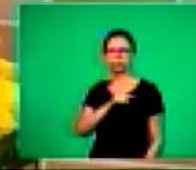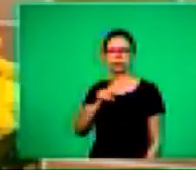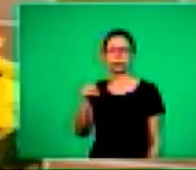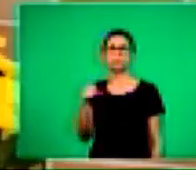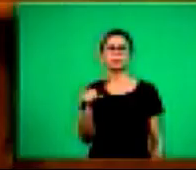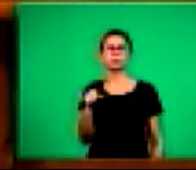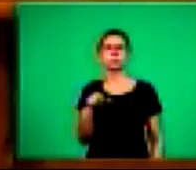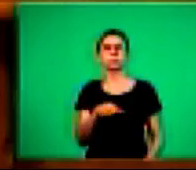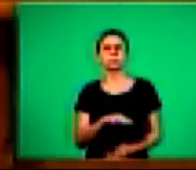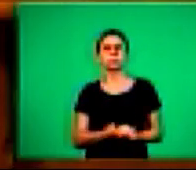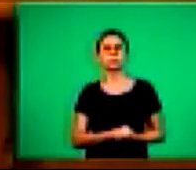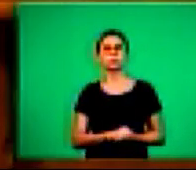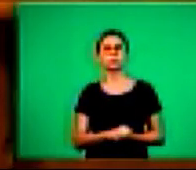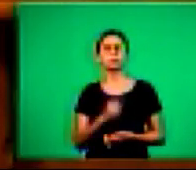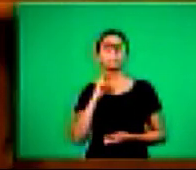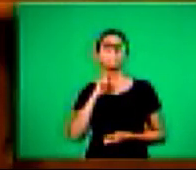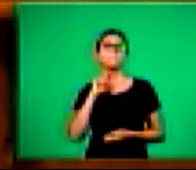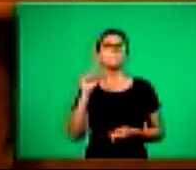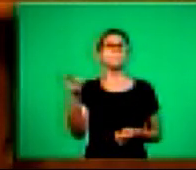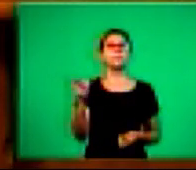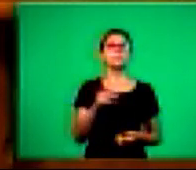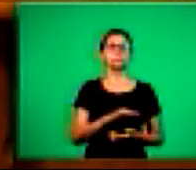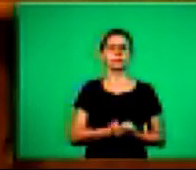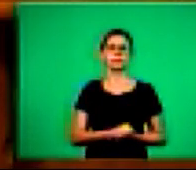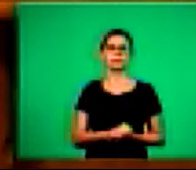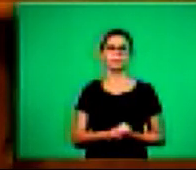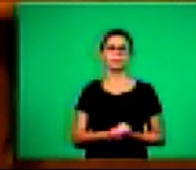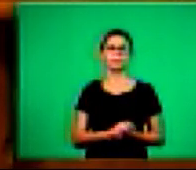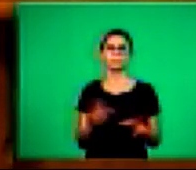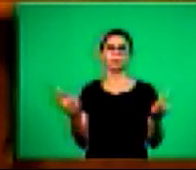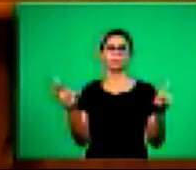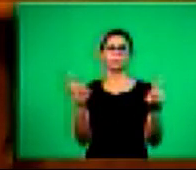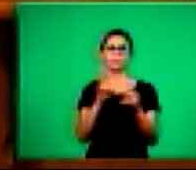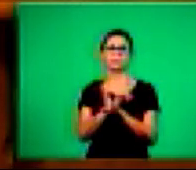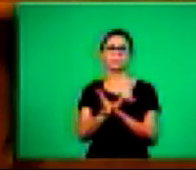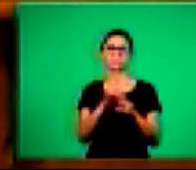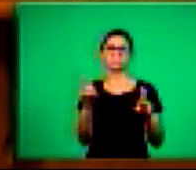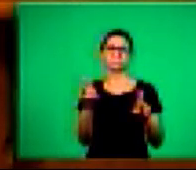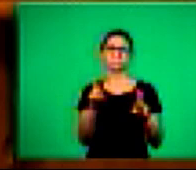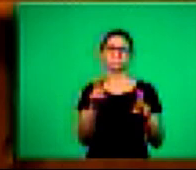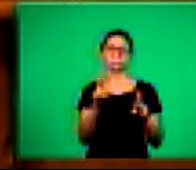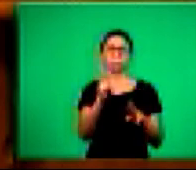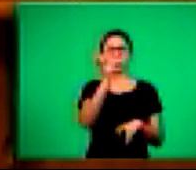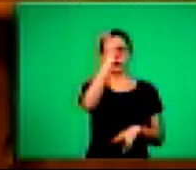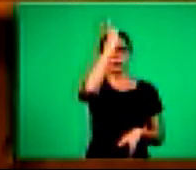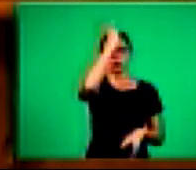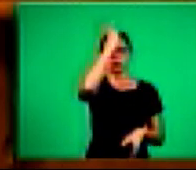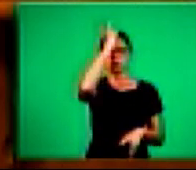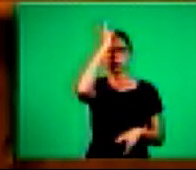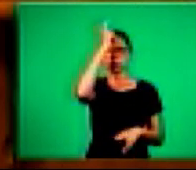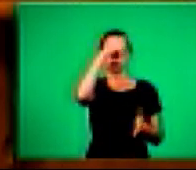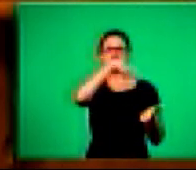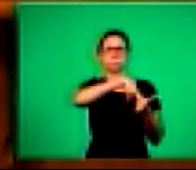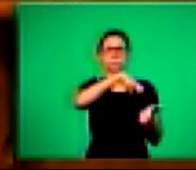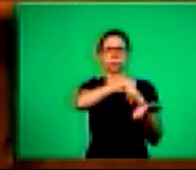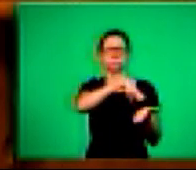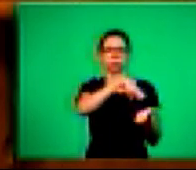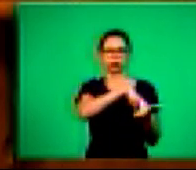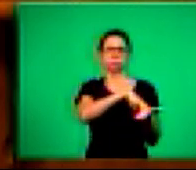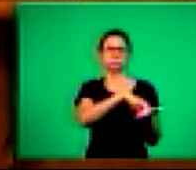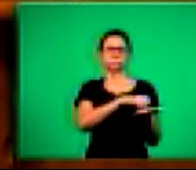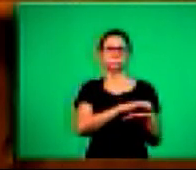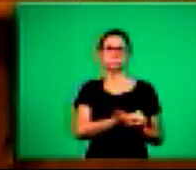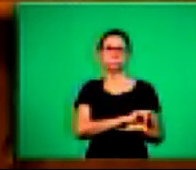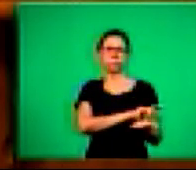él está haciendo una observación allí de las plagas de egipto hay un asunto allí que nosotros dimos en aquella era